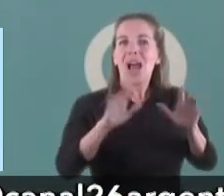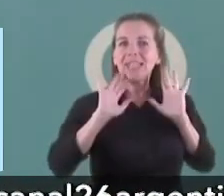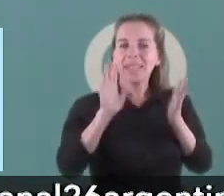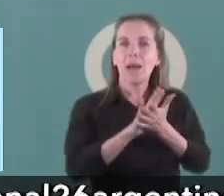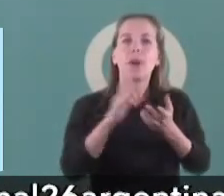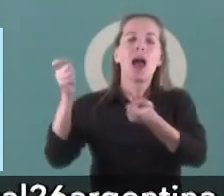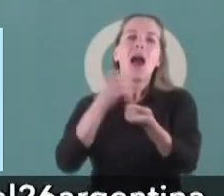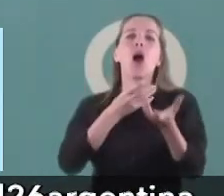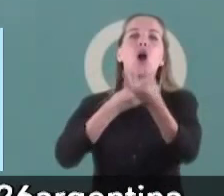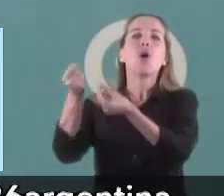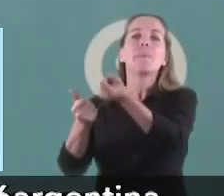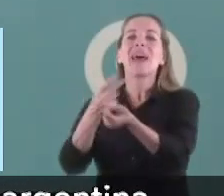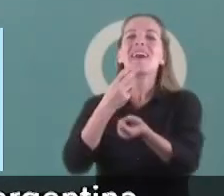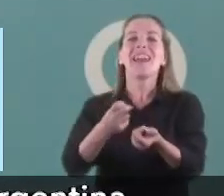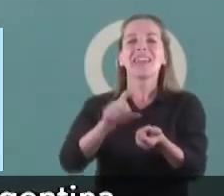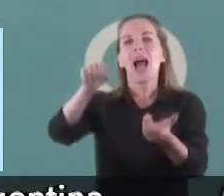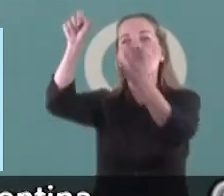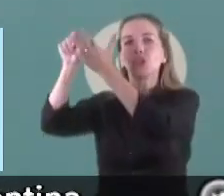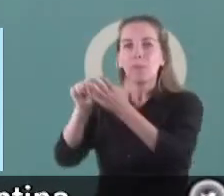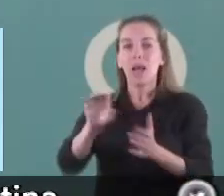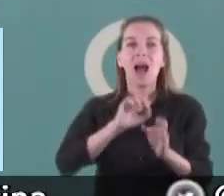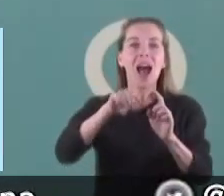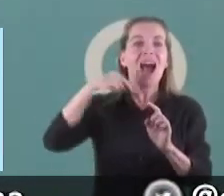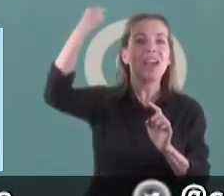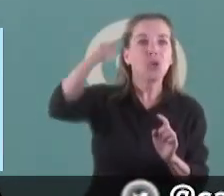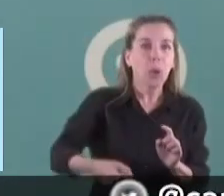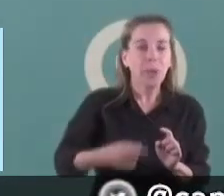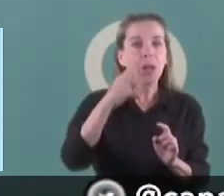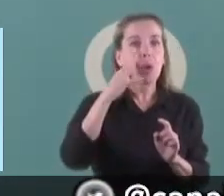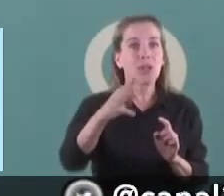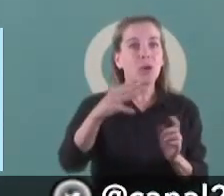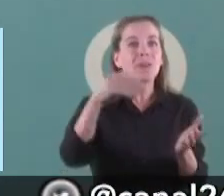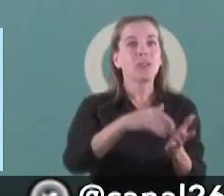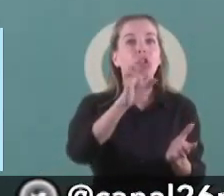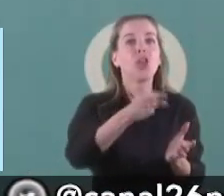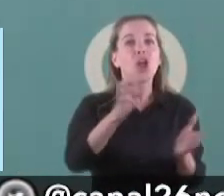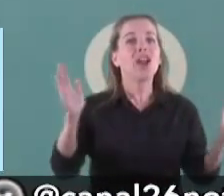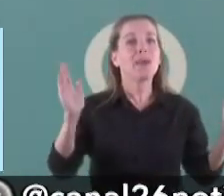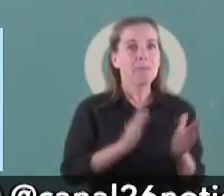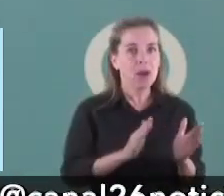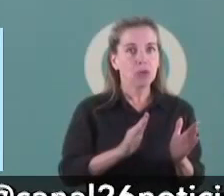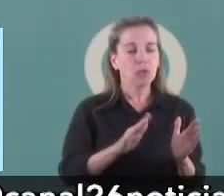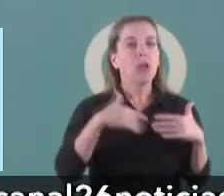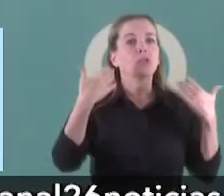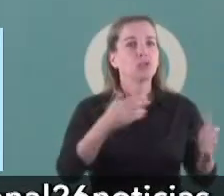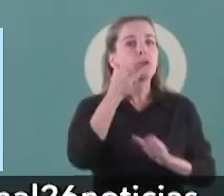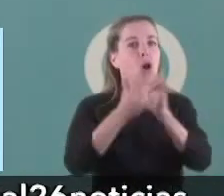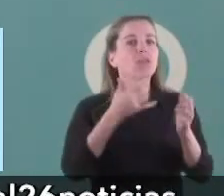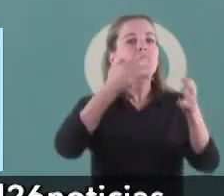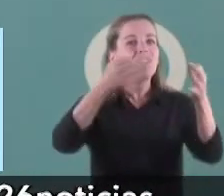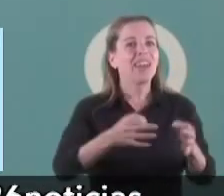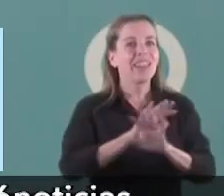importación de energía y el año que viene van a ser cuatro mil millones de dólares menos Entonces contemos la verdad yo tengo